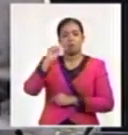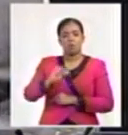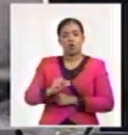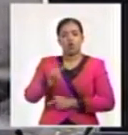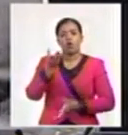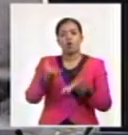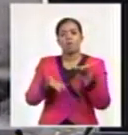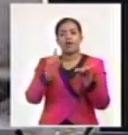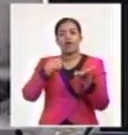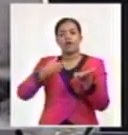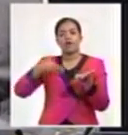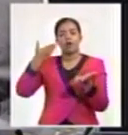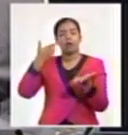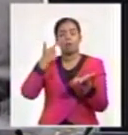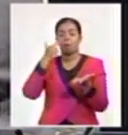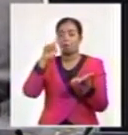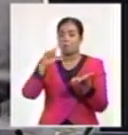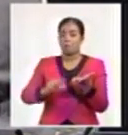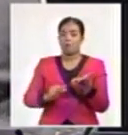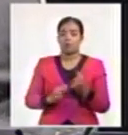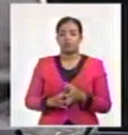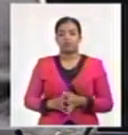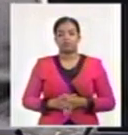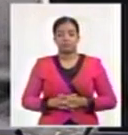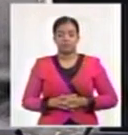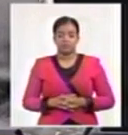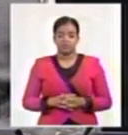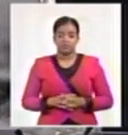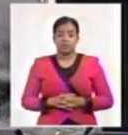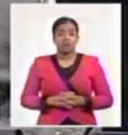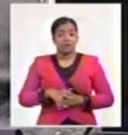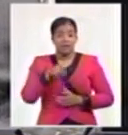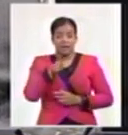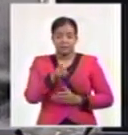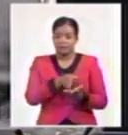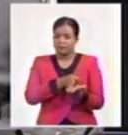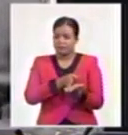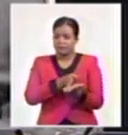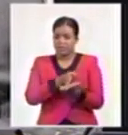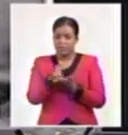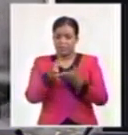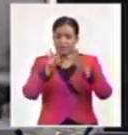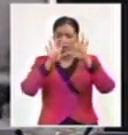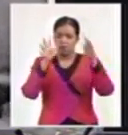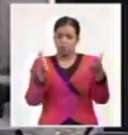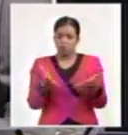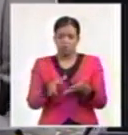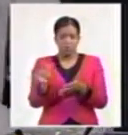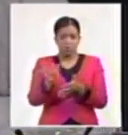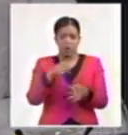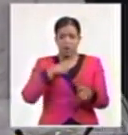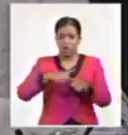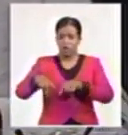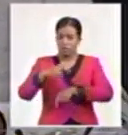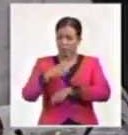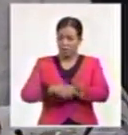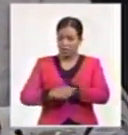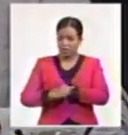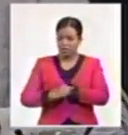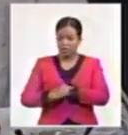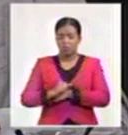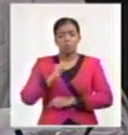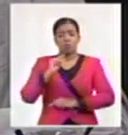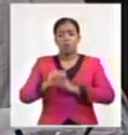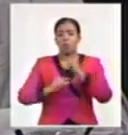anteriores. Y esa es una tendencia que se va a mantener, en la misma medida en que algunas otras monedas se fortalezcan.